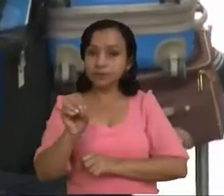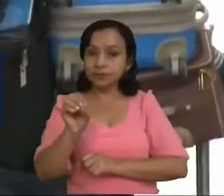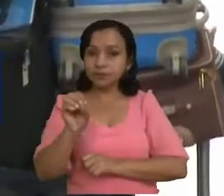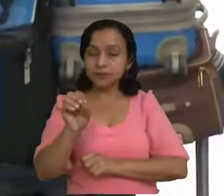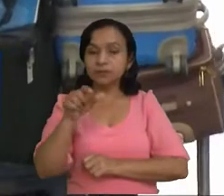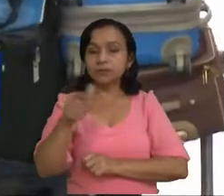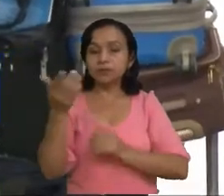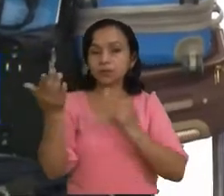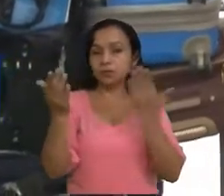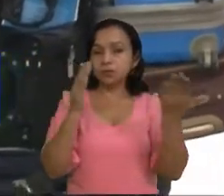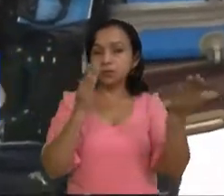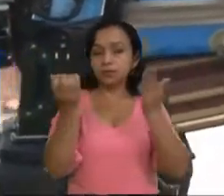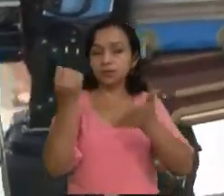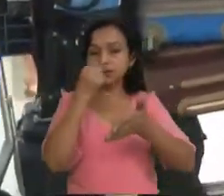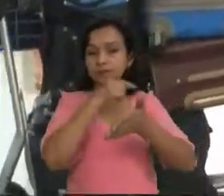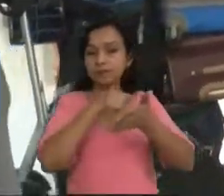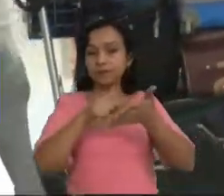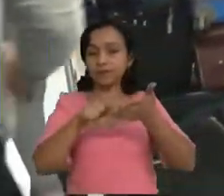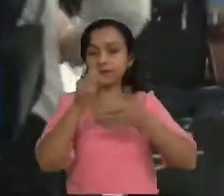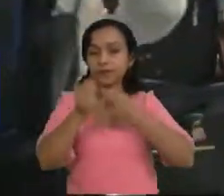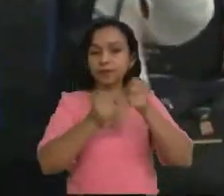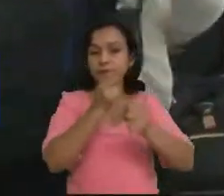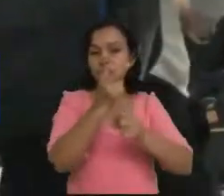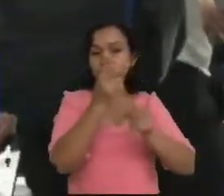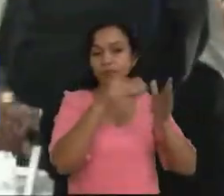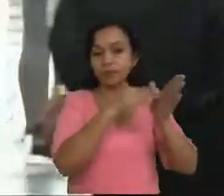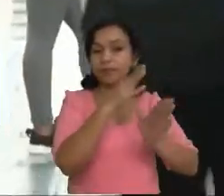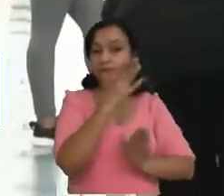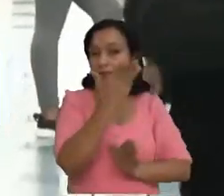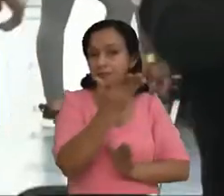en comparación a la Semana Mayor del año 2019.